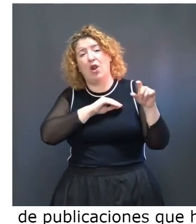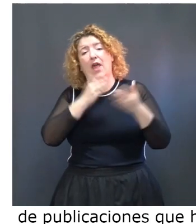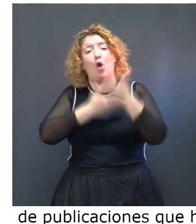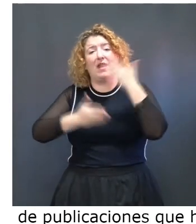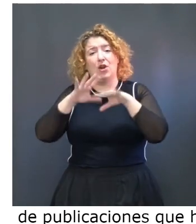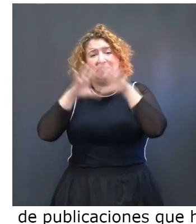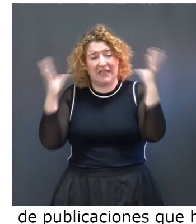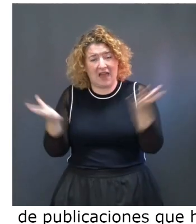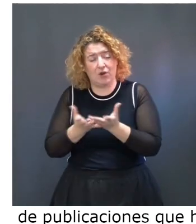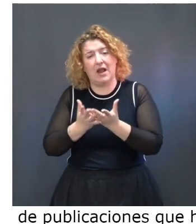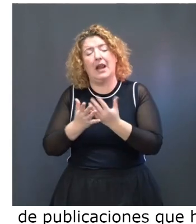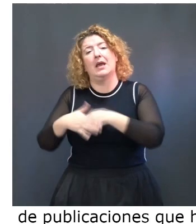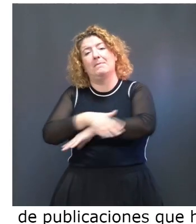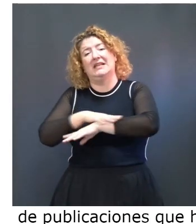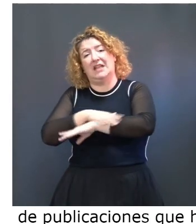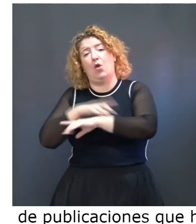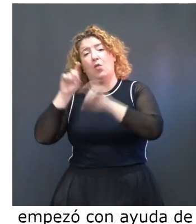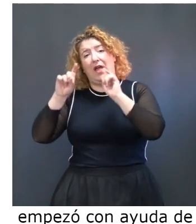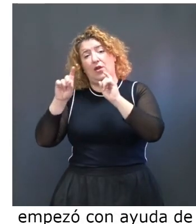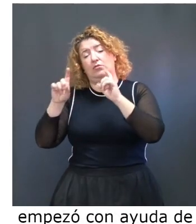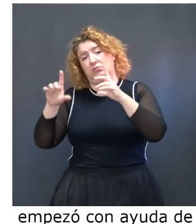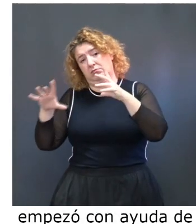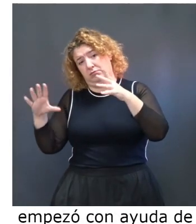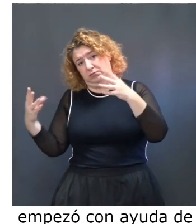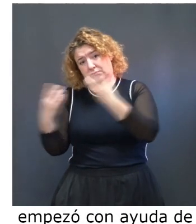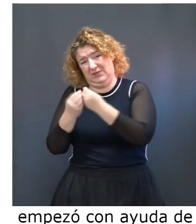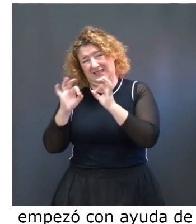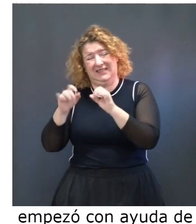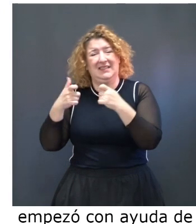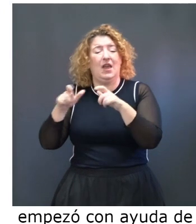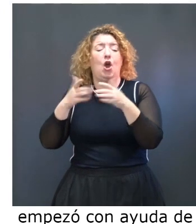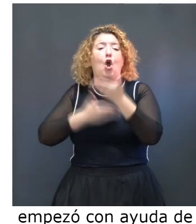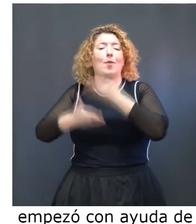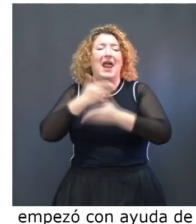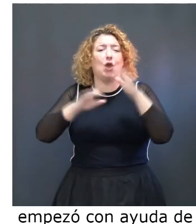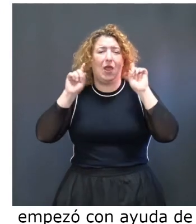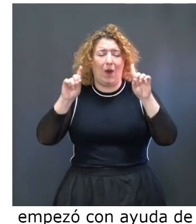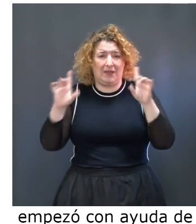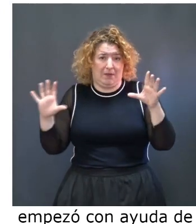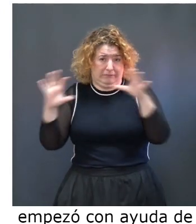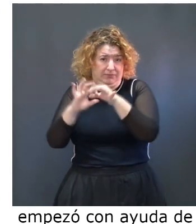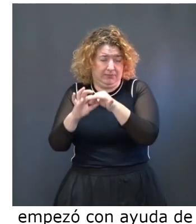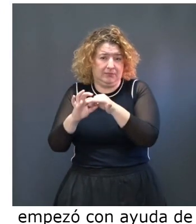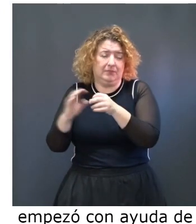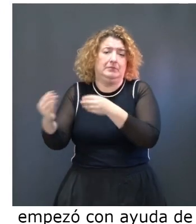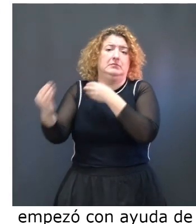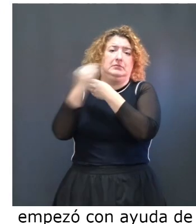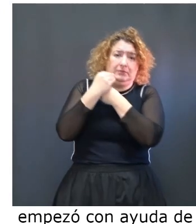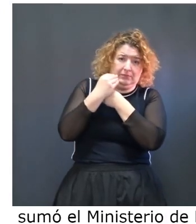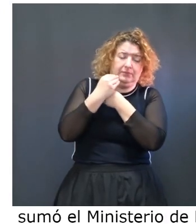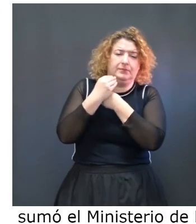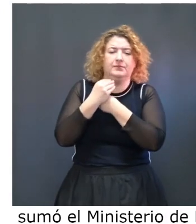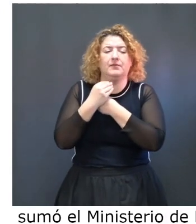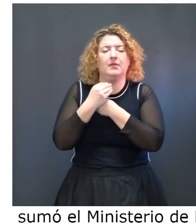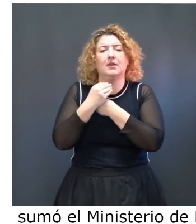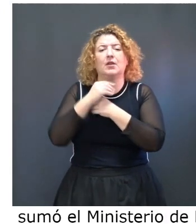sumó el Ministerio de Educación de España en su línea de cooperación educativa, que busca todos